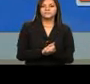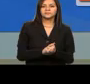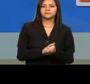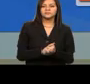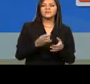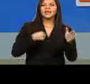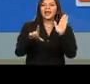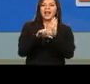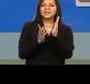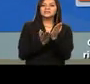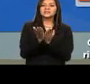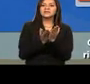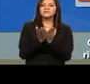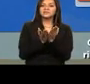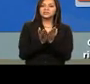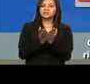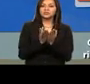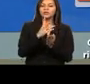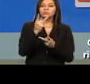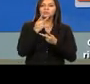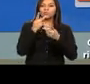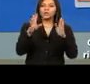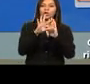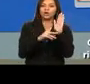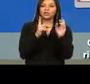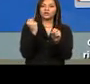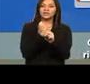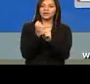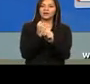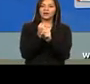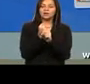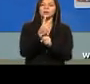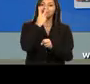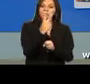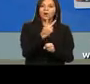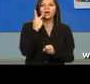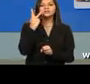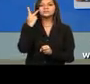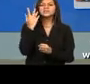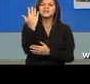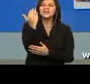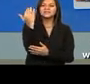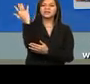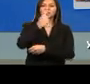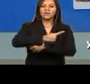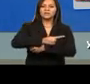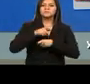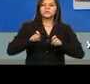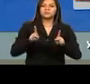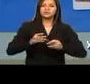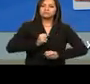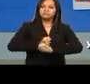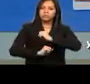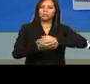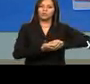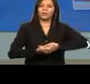En la Ley de Servicio Civil y Carrera Administrativa y el Código de Trabajo, concede a los padres 15 días de permiso por el nacimiento de